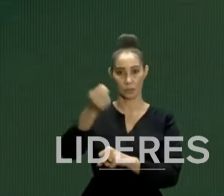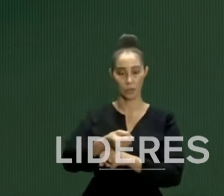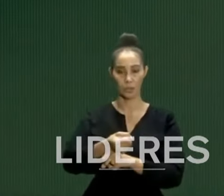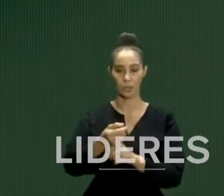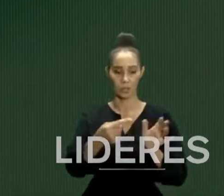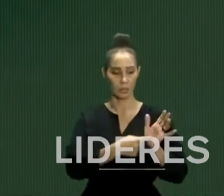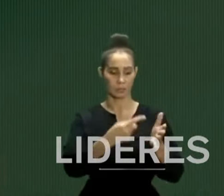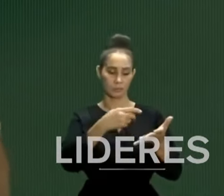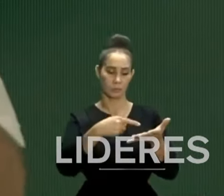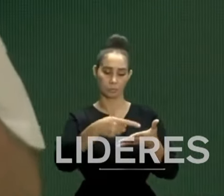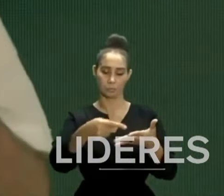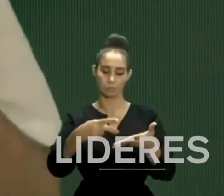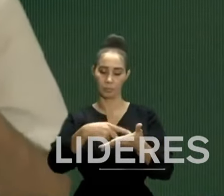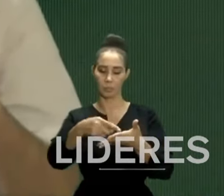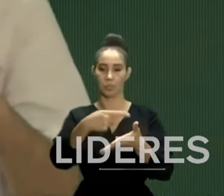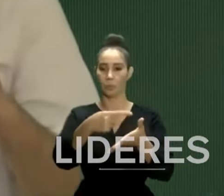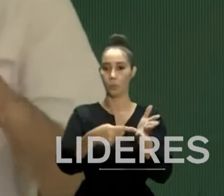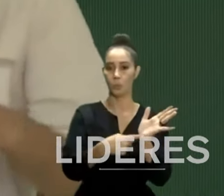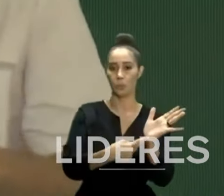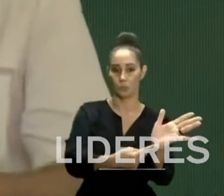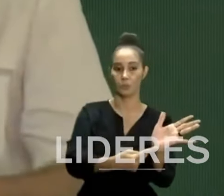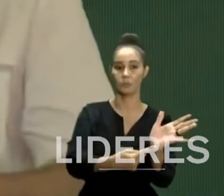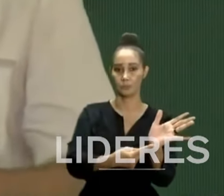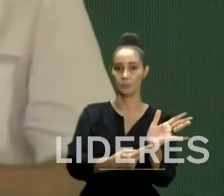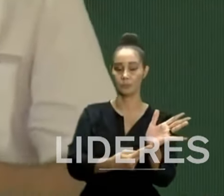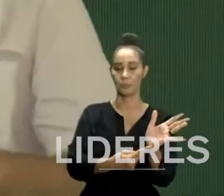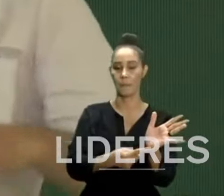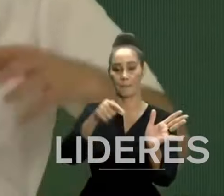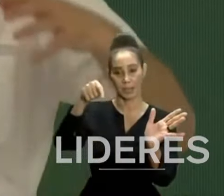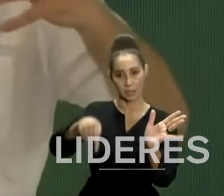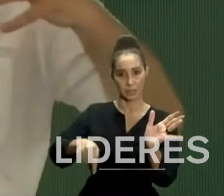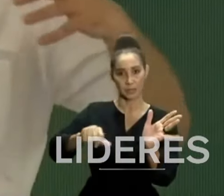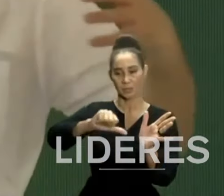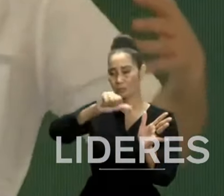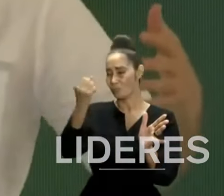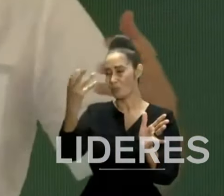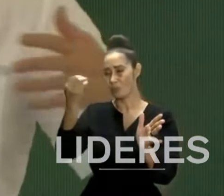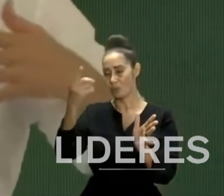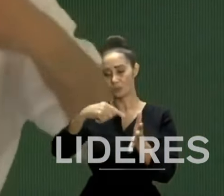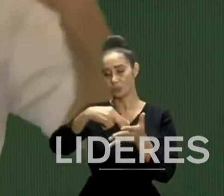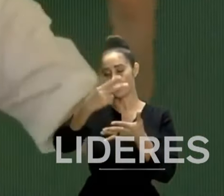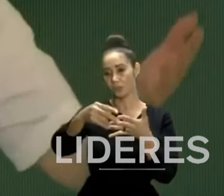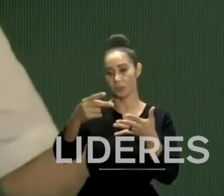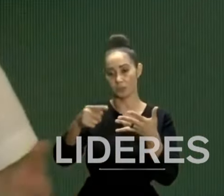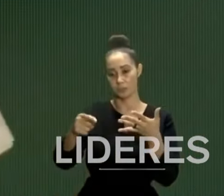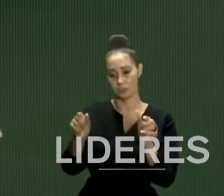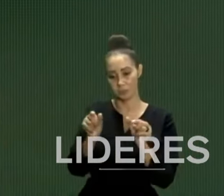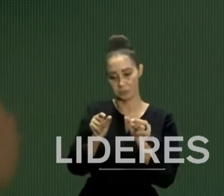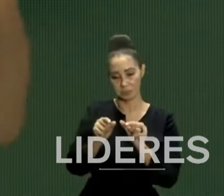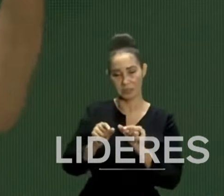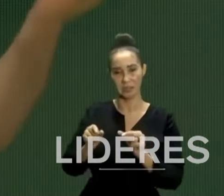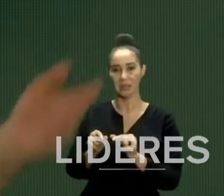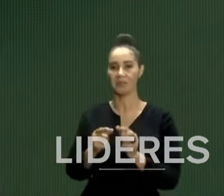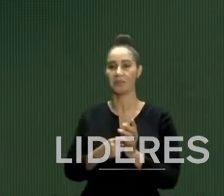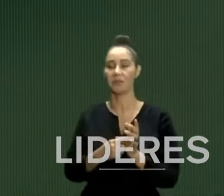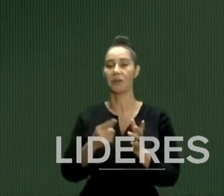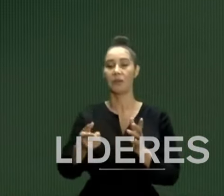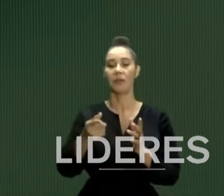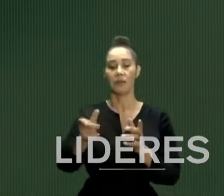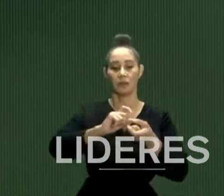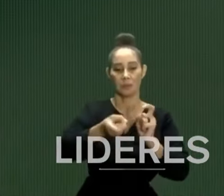nos presentó varios proyectos, en que los que están hay muchos proyectos pequeños que no vale la pena, y que Carolina lo ha